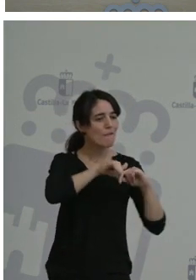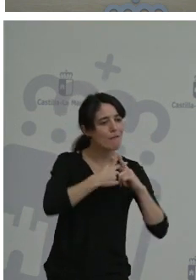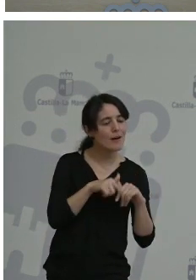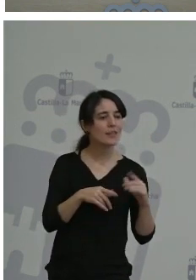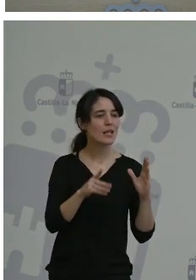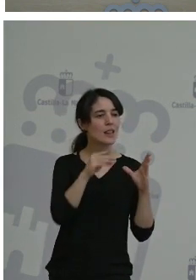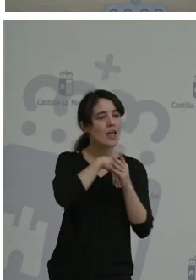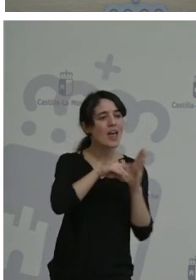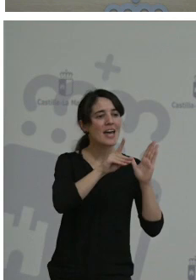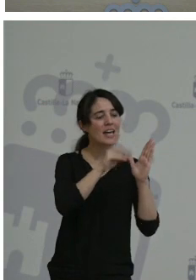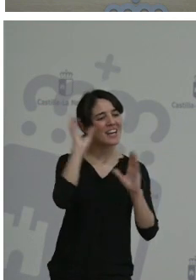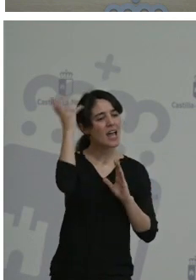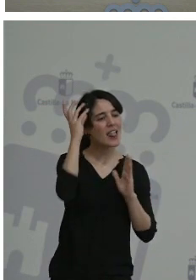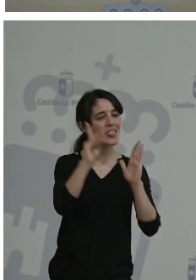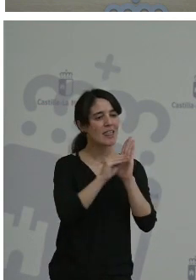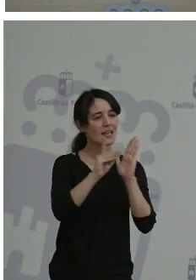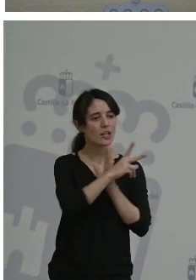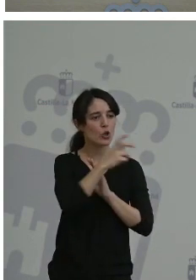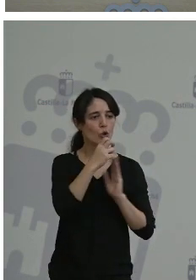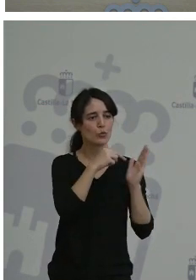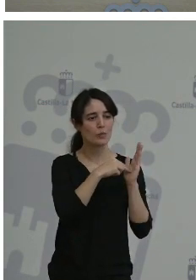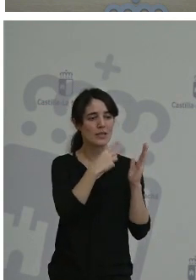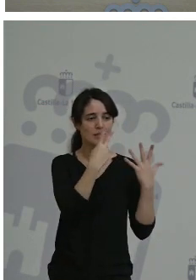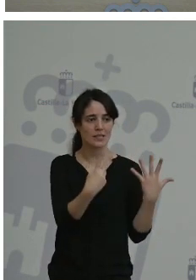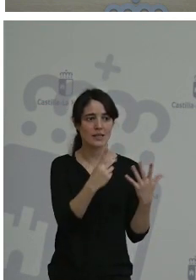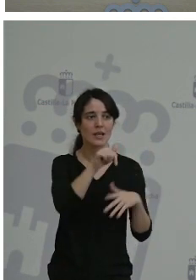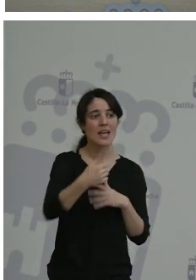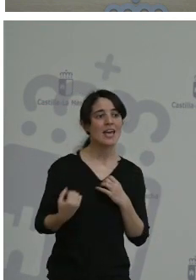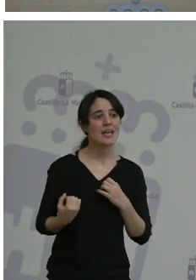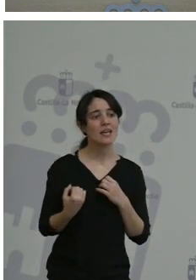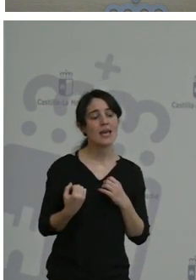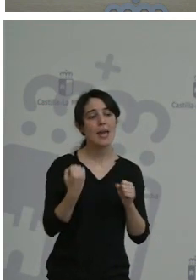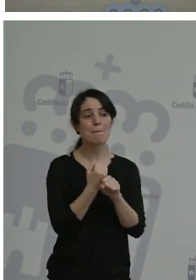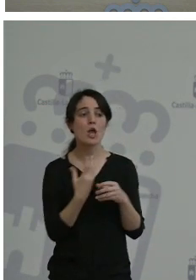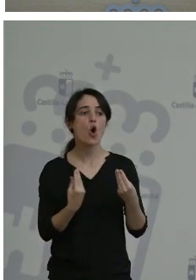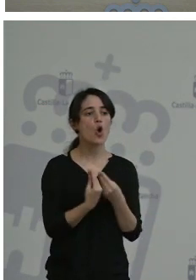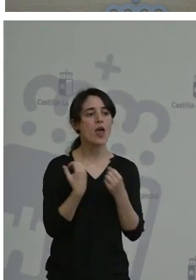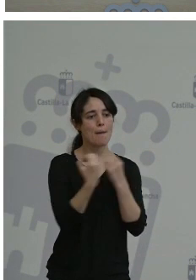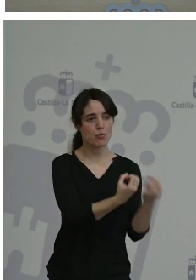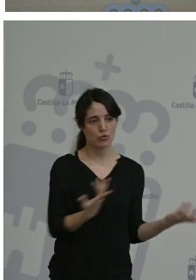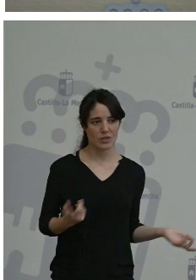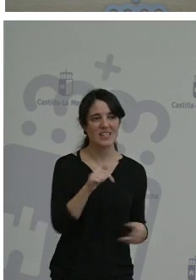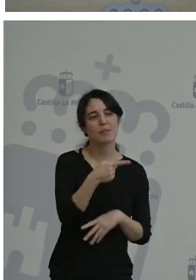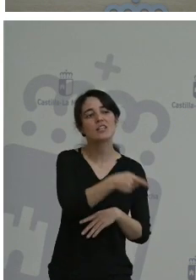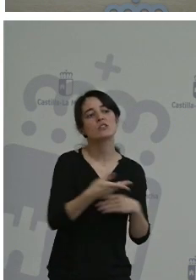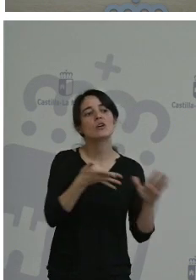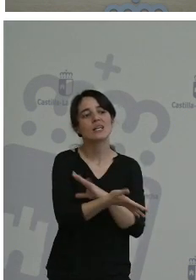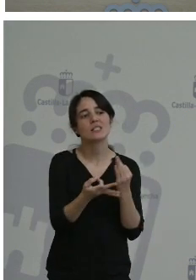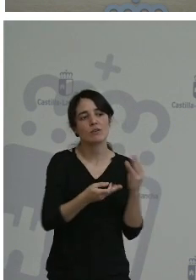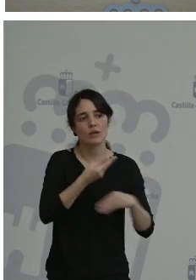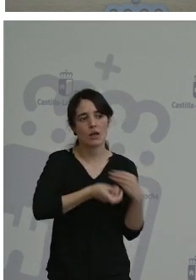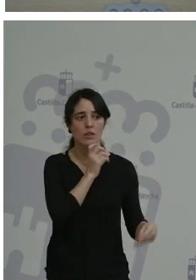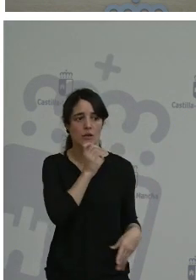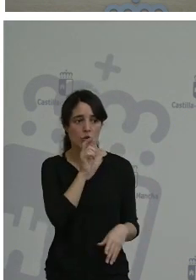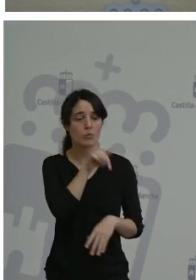2007 de Empleo con Apoyo, de qué es el empleo con apoyo y cómo se realiza. Y en ese sentido también se ha hecho referencia y